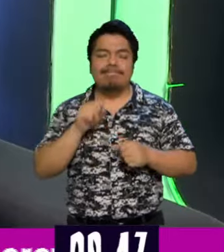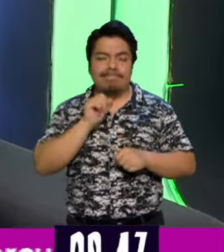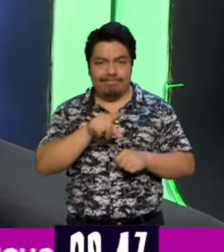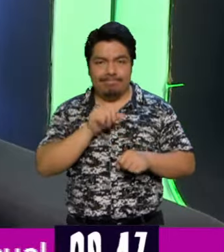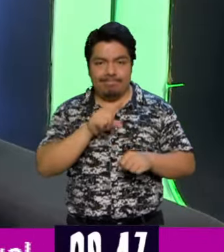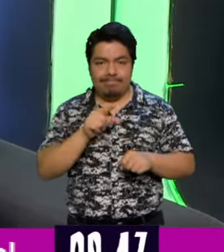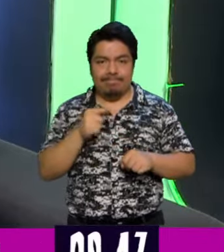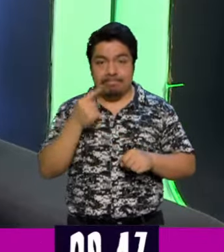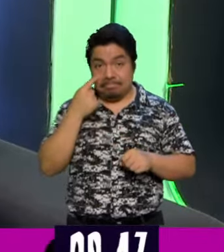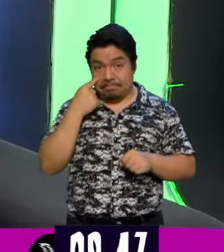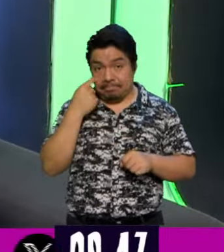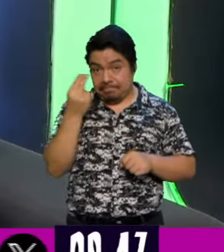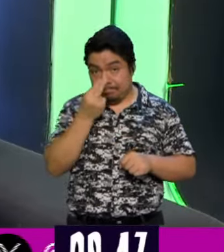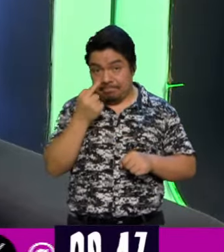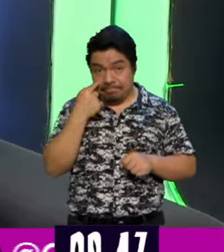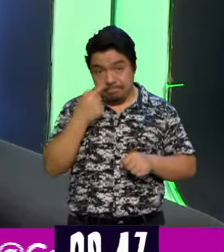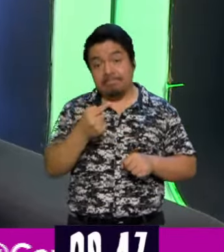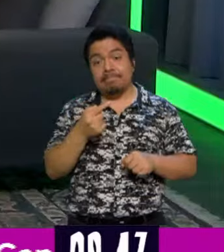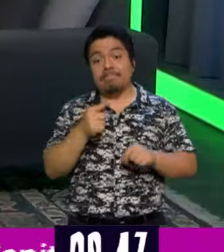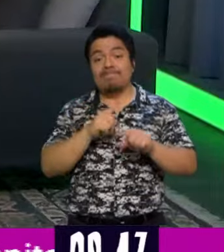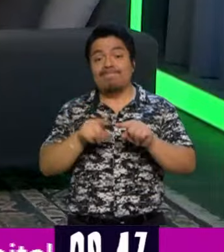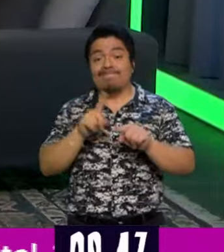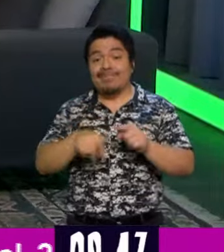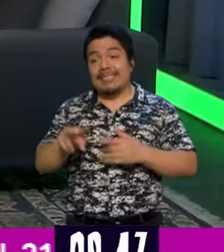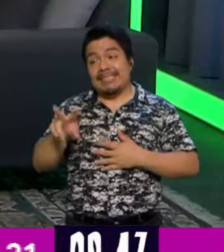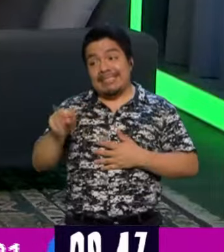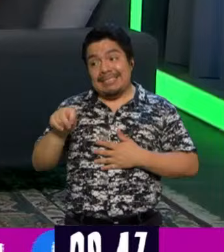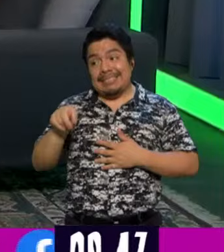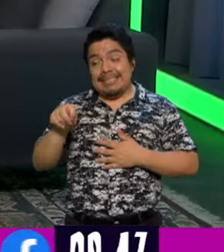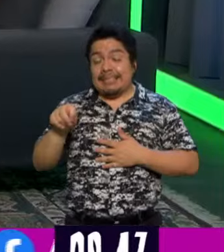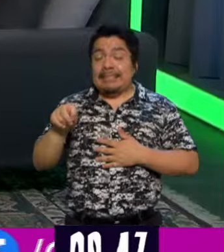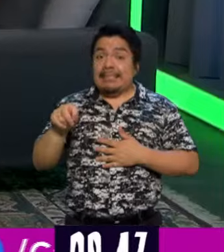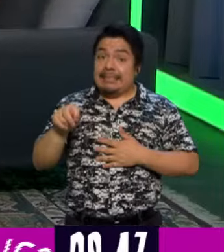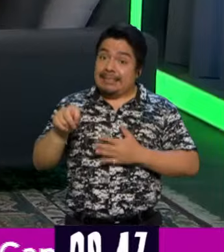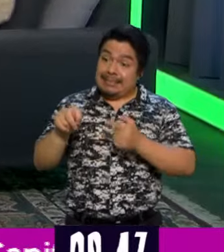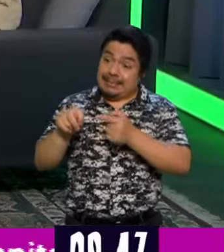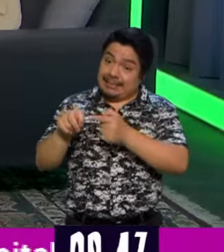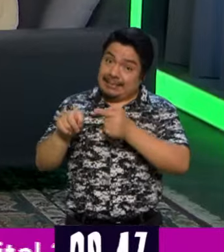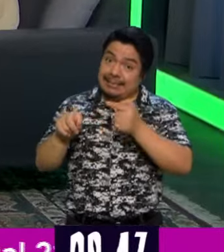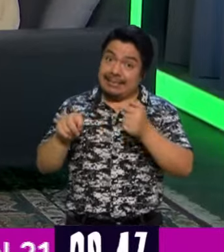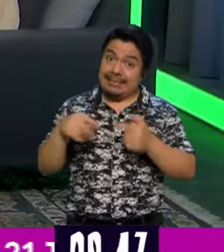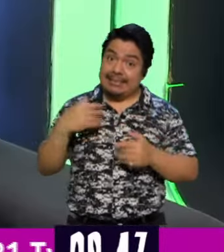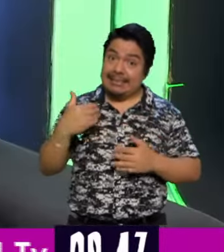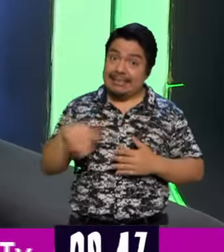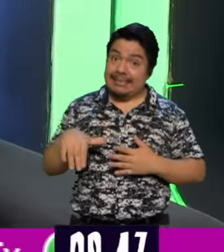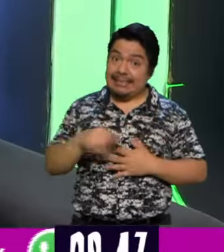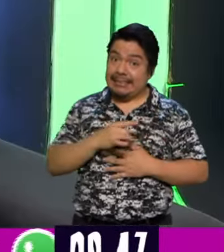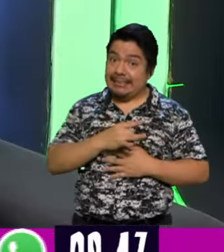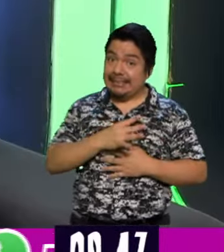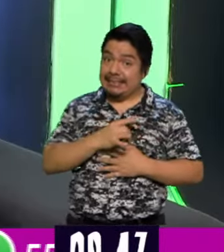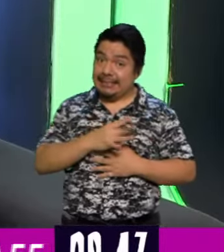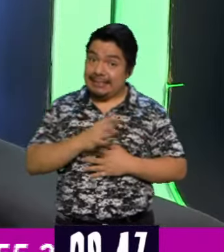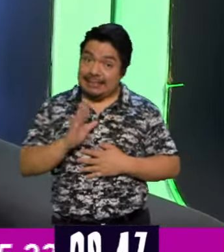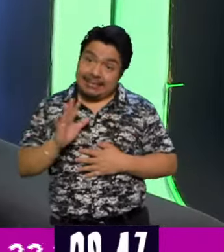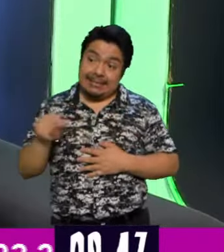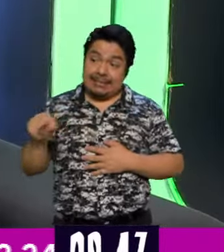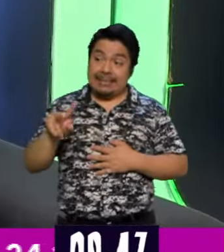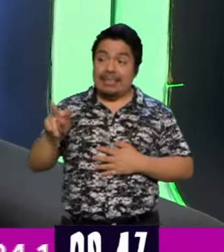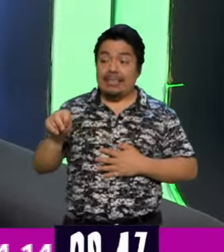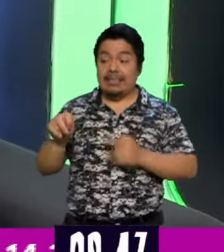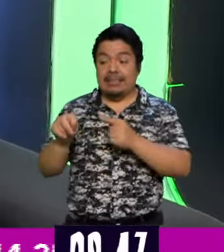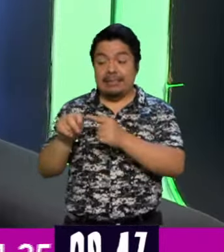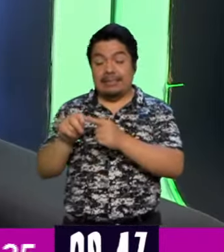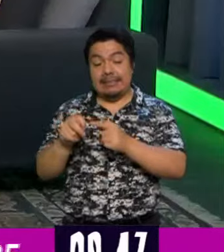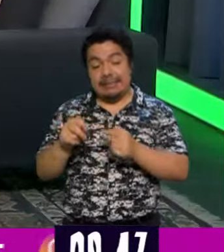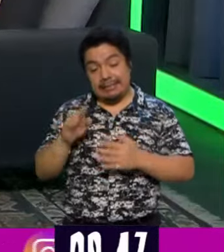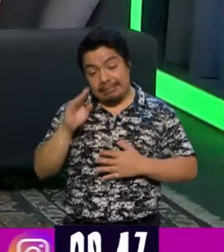que mirar lo que ocurre con los medios, lo que ha ocurrido a lo largo de, sí, este proceso. Qué miedo. Creo que se tienen que ver en el espejo los medios,